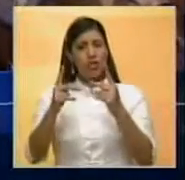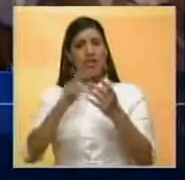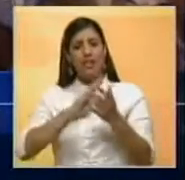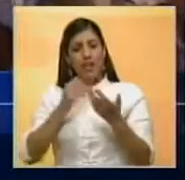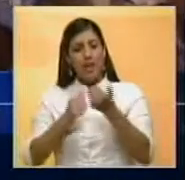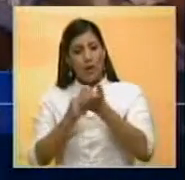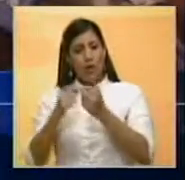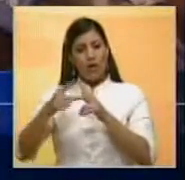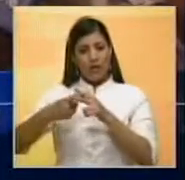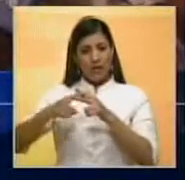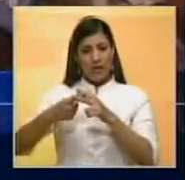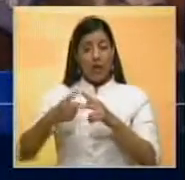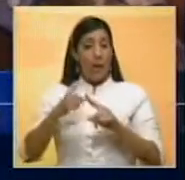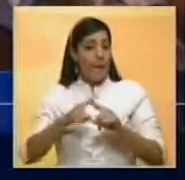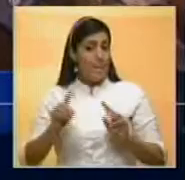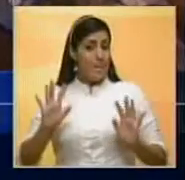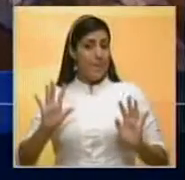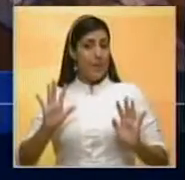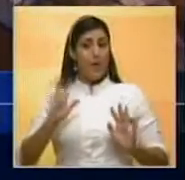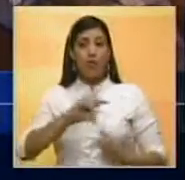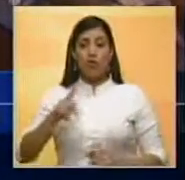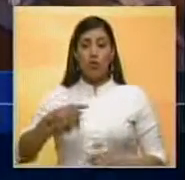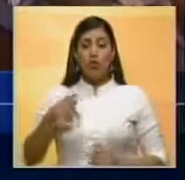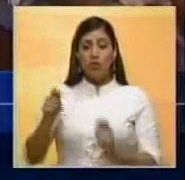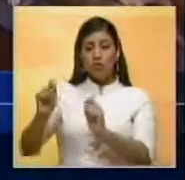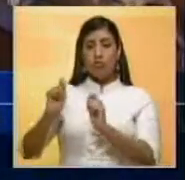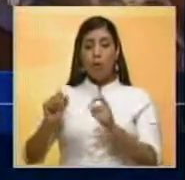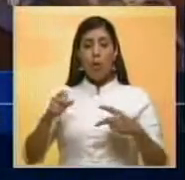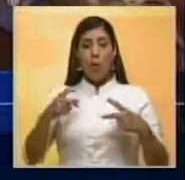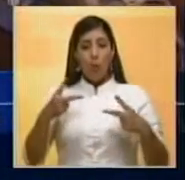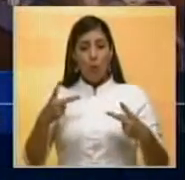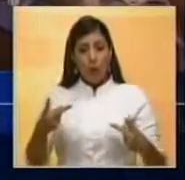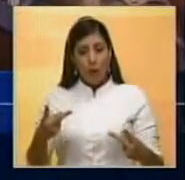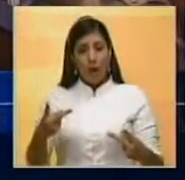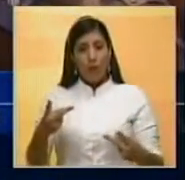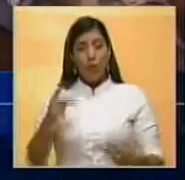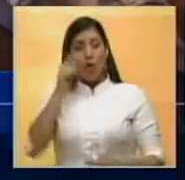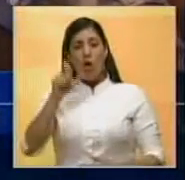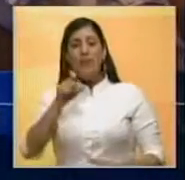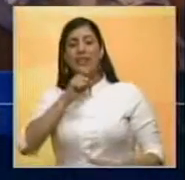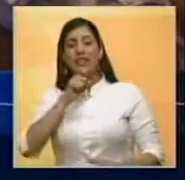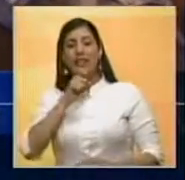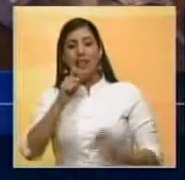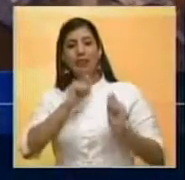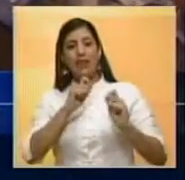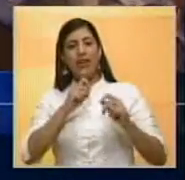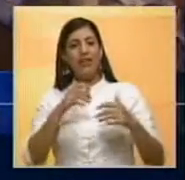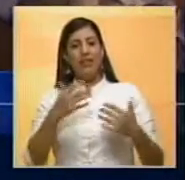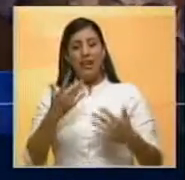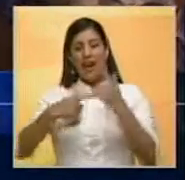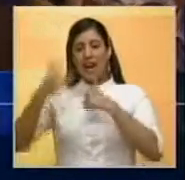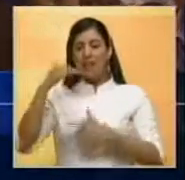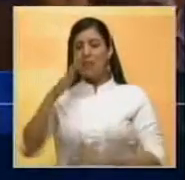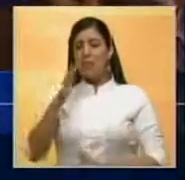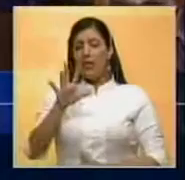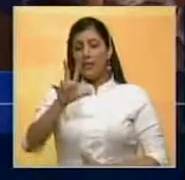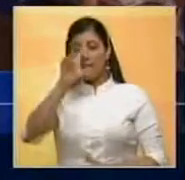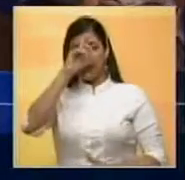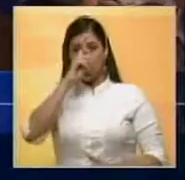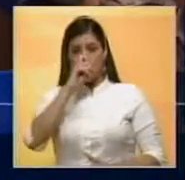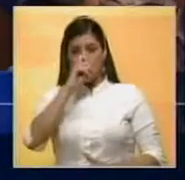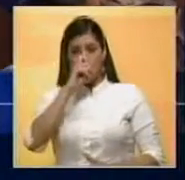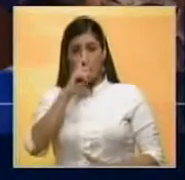de asistencia técnica. Pero bueno, ya tenemos la asignación de Osman Cardoso, que ya estaba asignado de hace aproximadamente